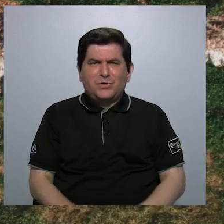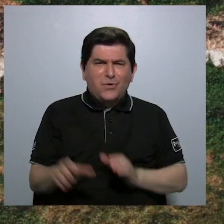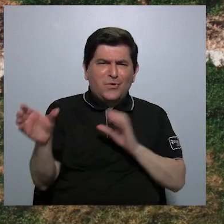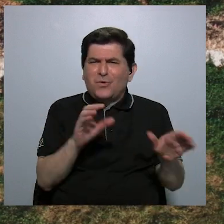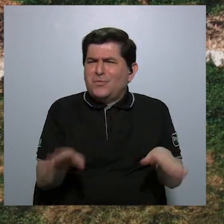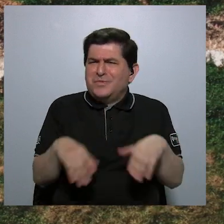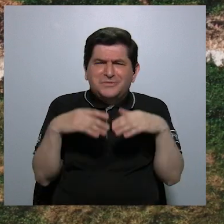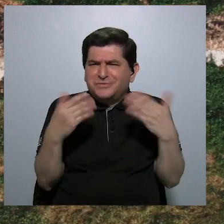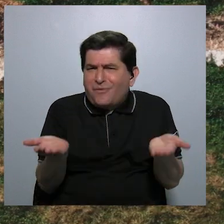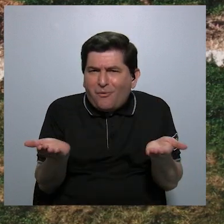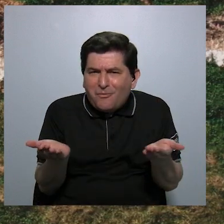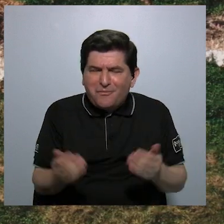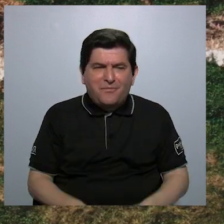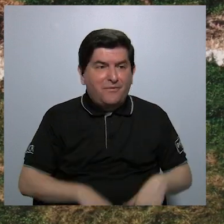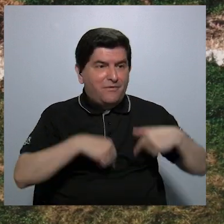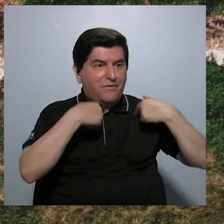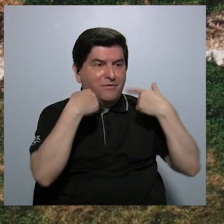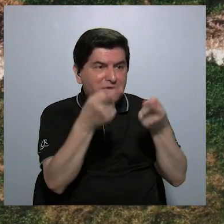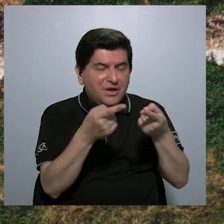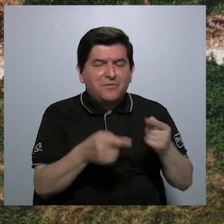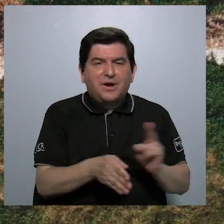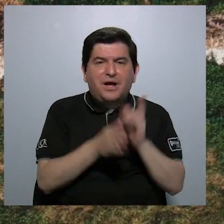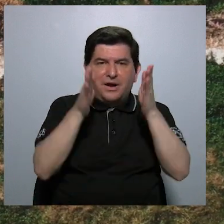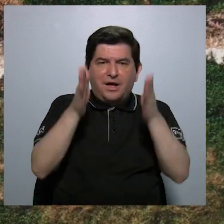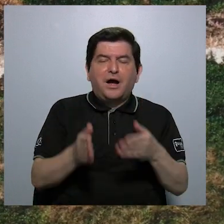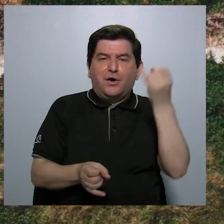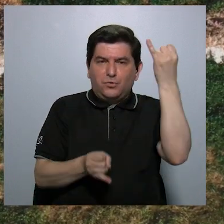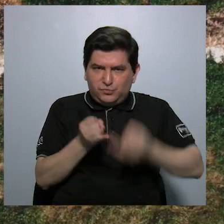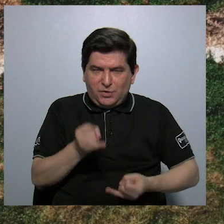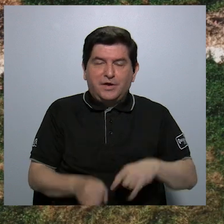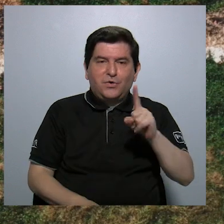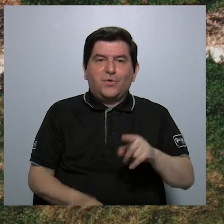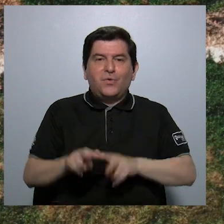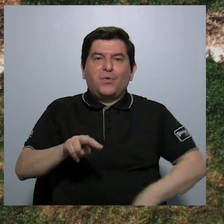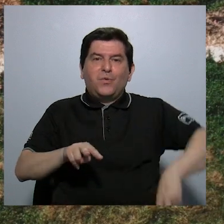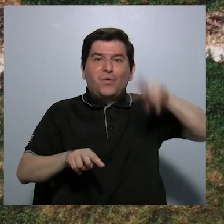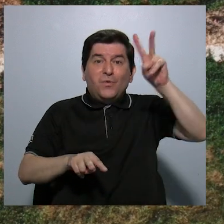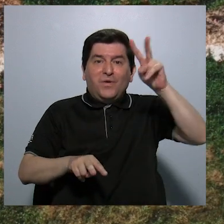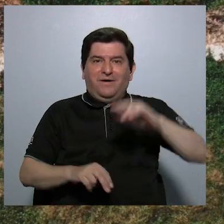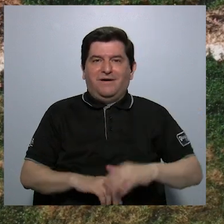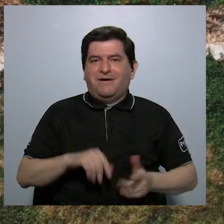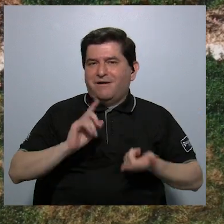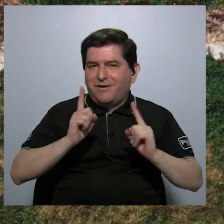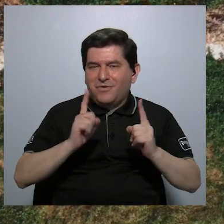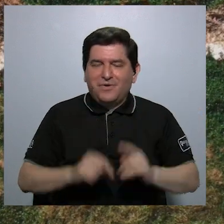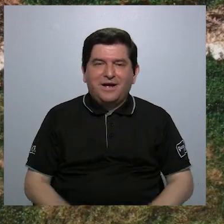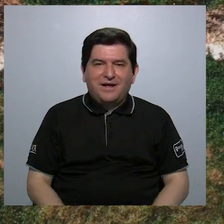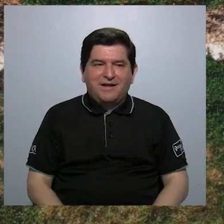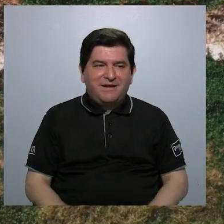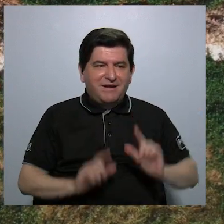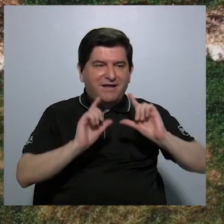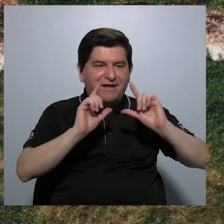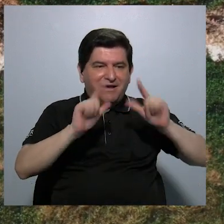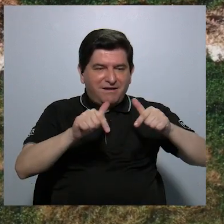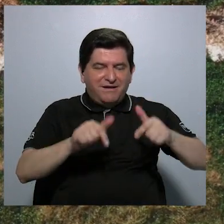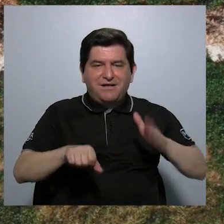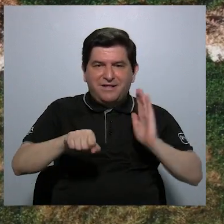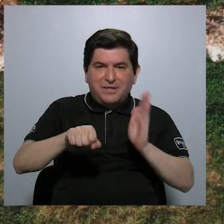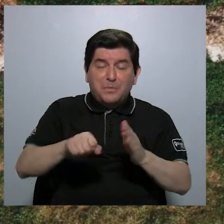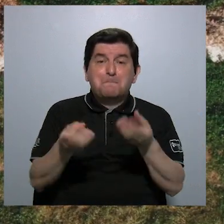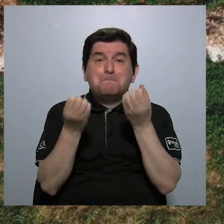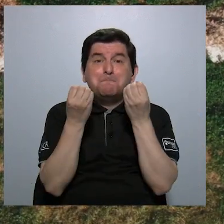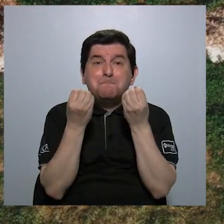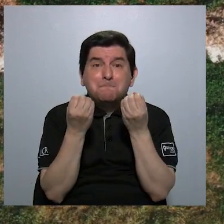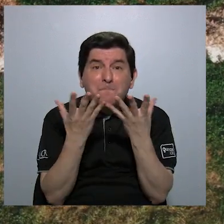para comercializarlo? ¿Cómo hacemos para llevarlo al usuario final? Una de las ventajas que tenemos es que donde está el residuo de piña